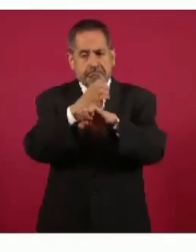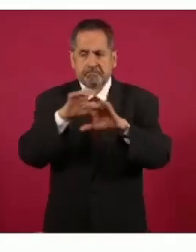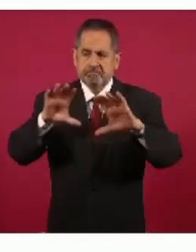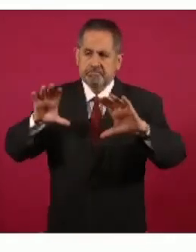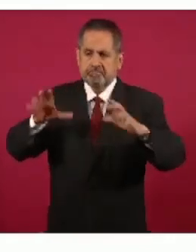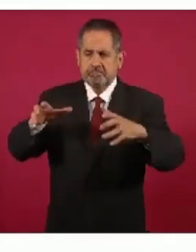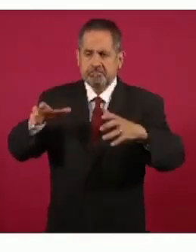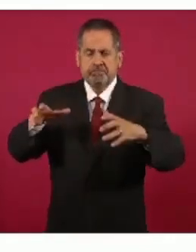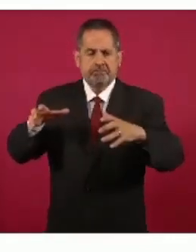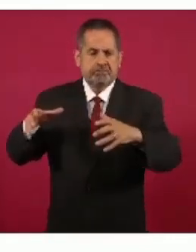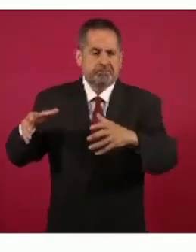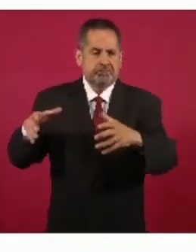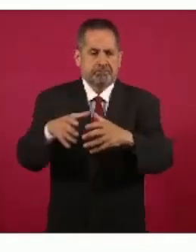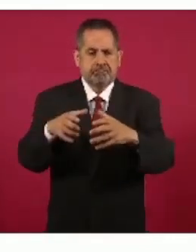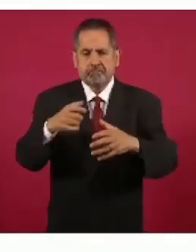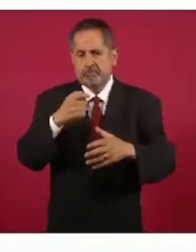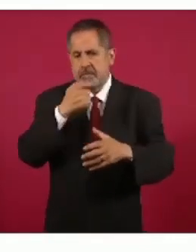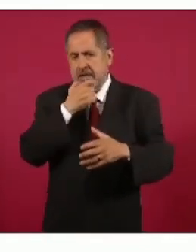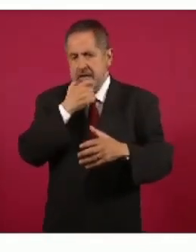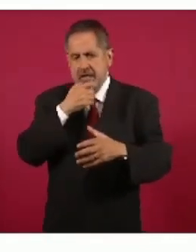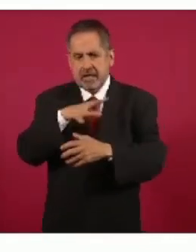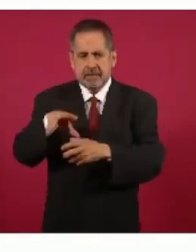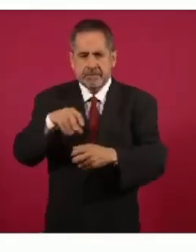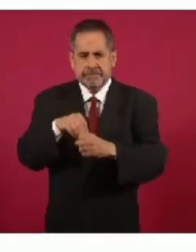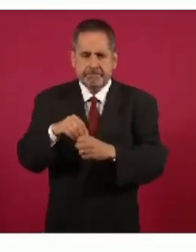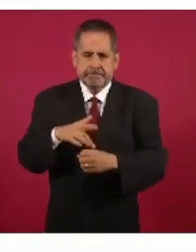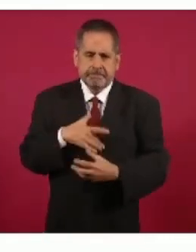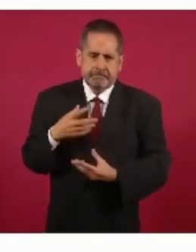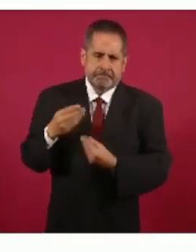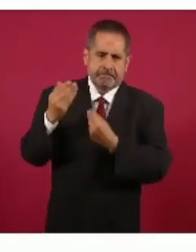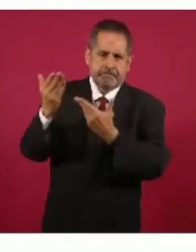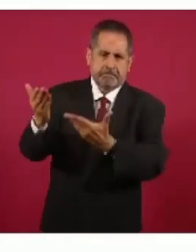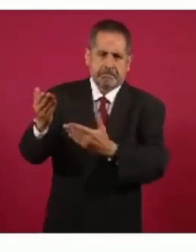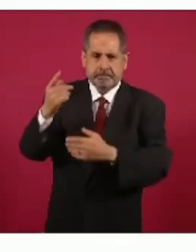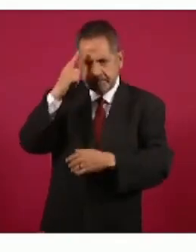De igual manera, las hago extensivas